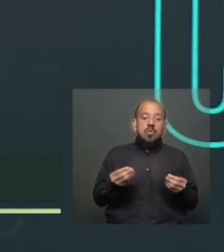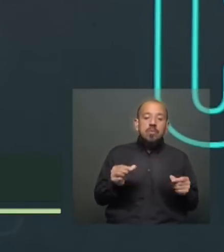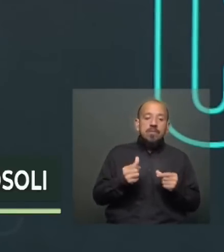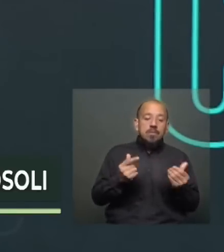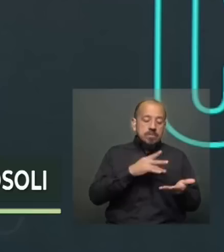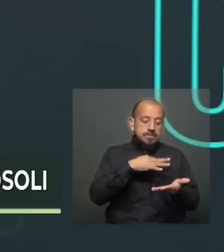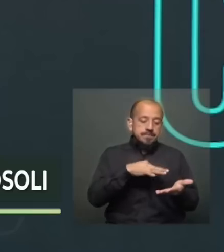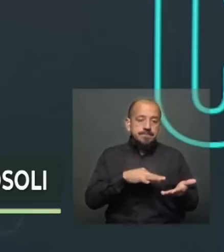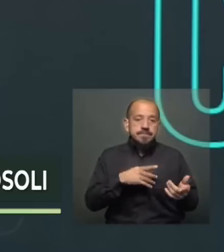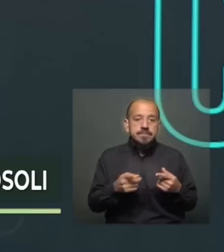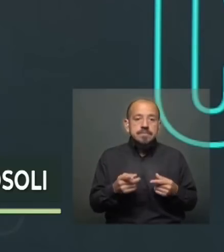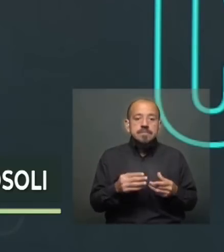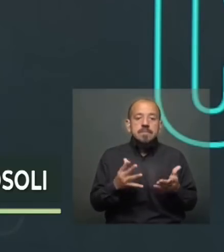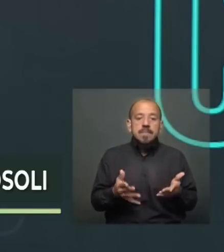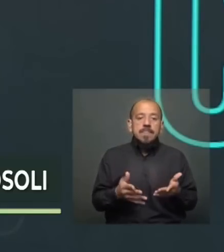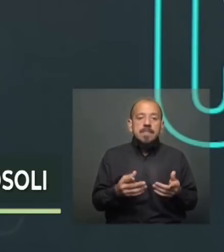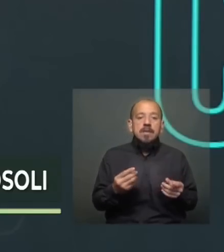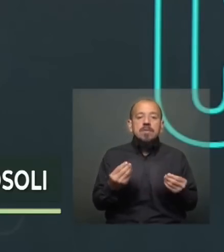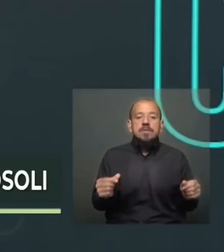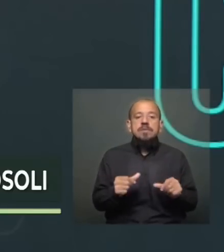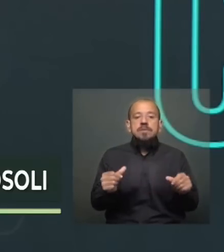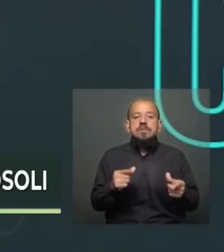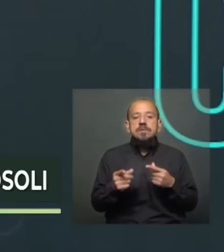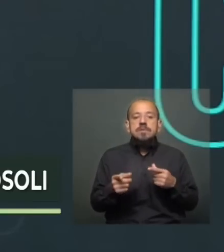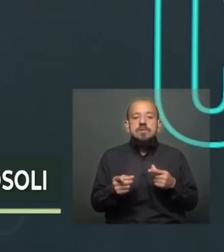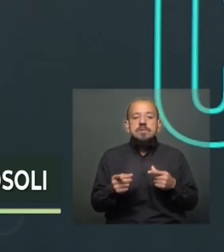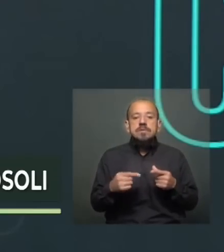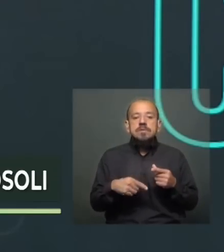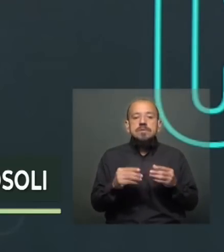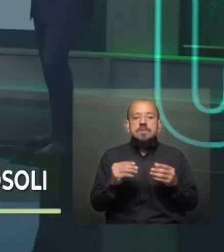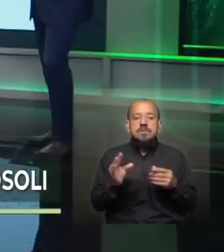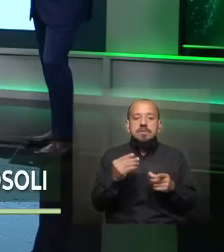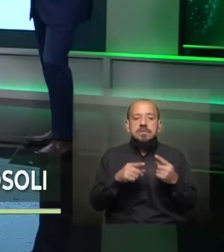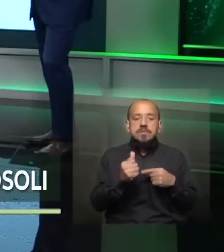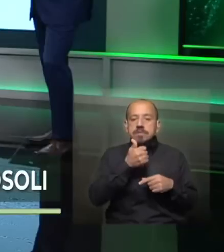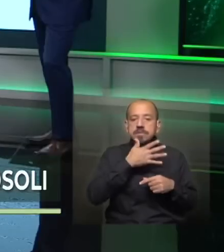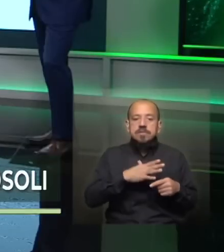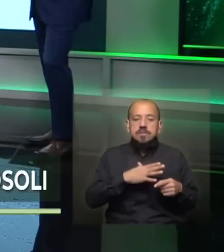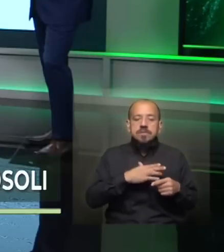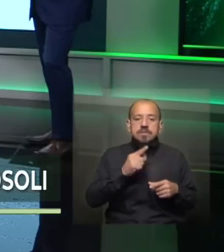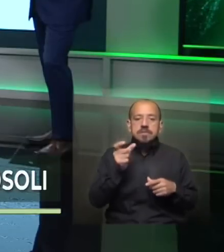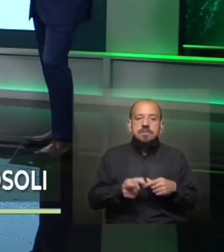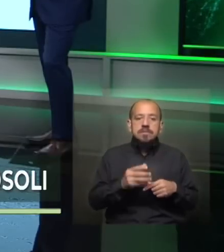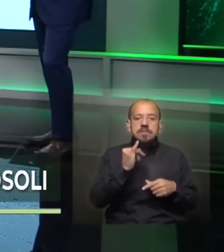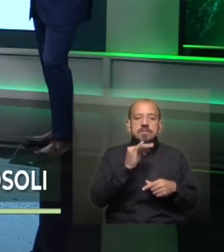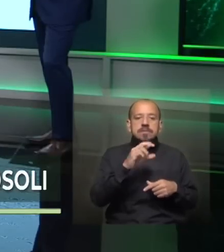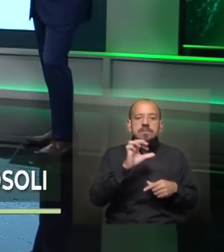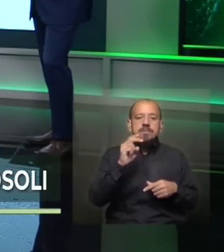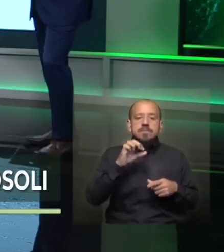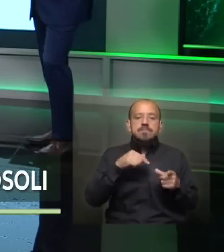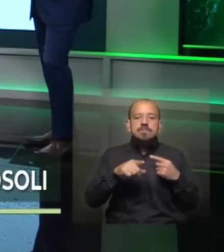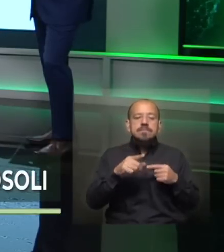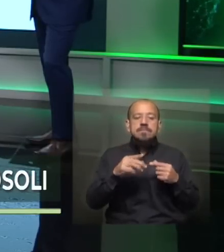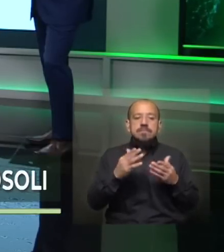leyendo y en qué formato lo fuimos haciendo todo eso mezclado también con historias personales de Irene Vallejo de eso se trata